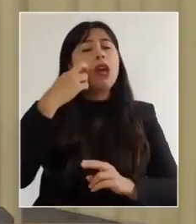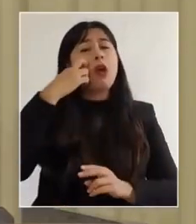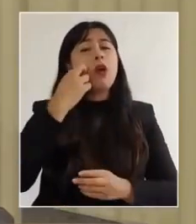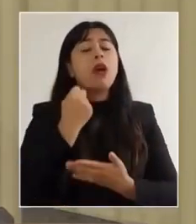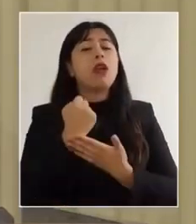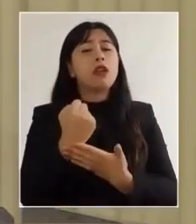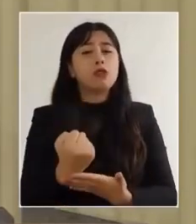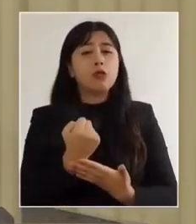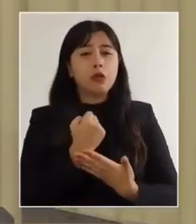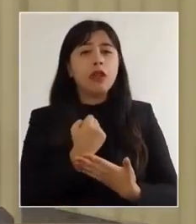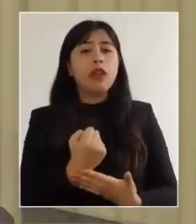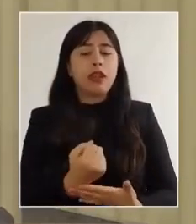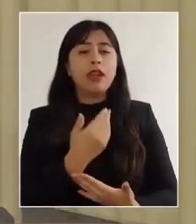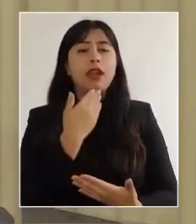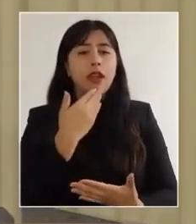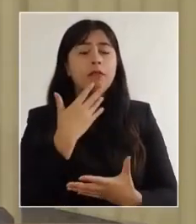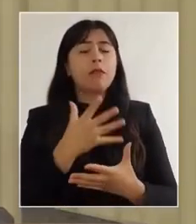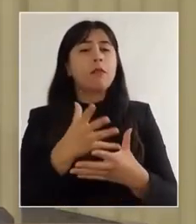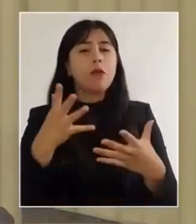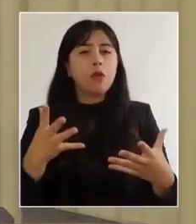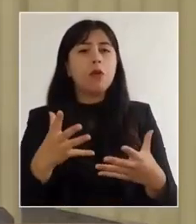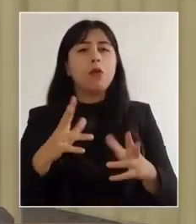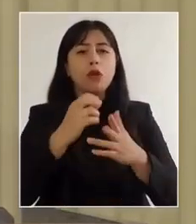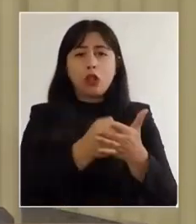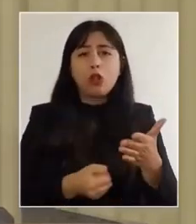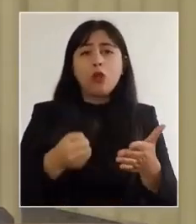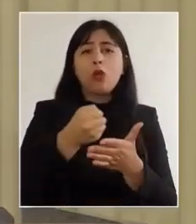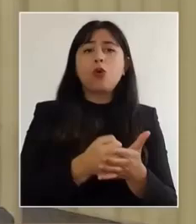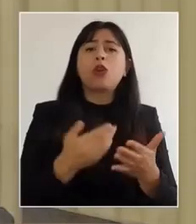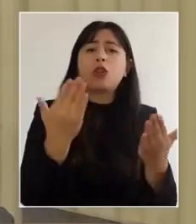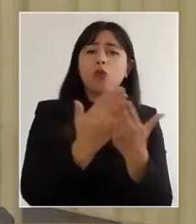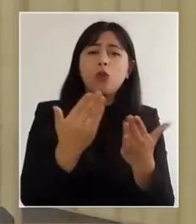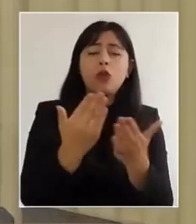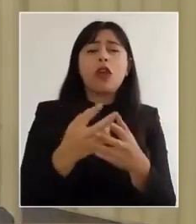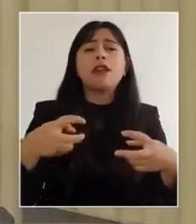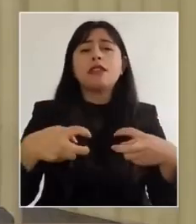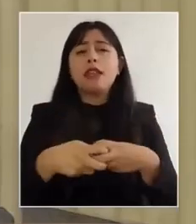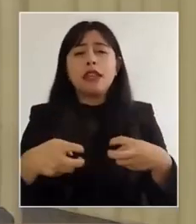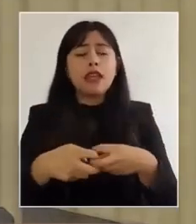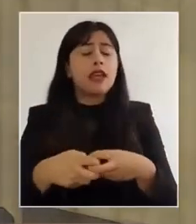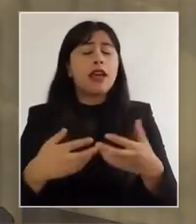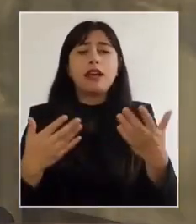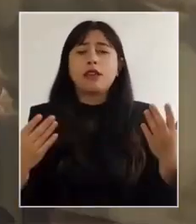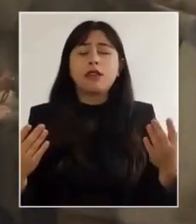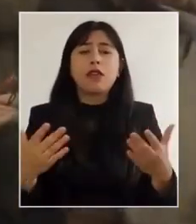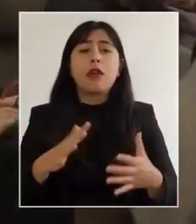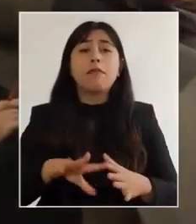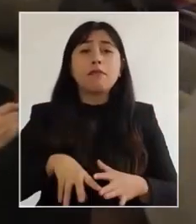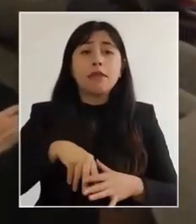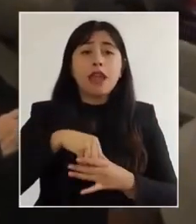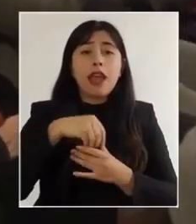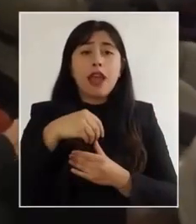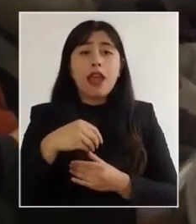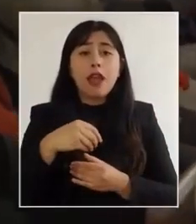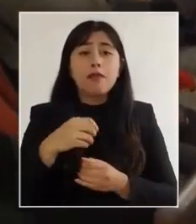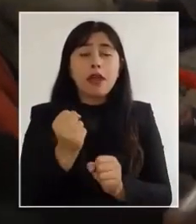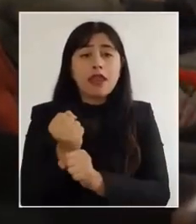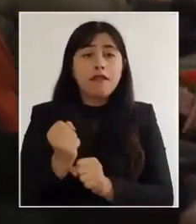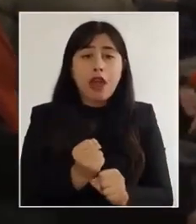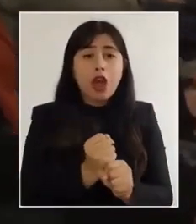es lo que se trata la lucha sea de estudiantiles sindicales mi alma de Obrera textil siempre